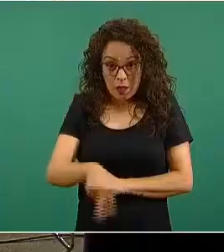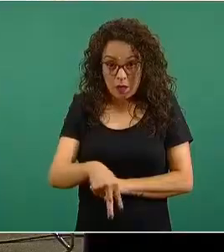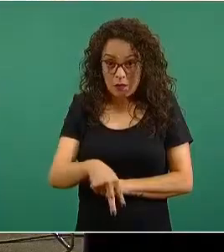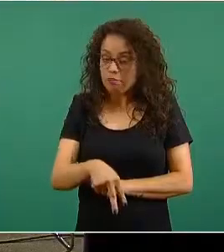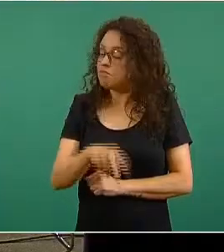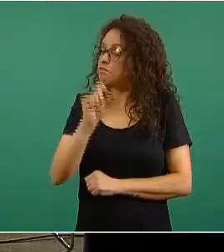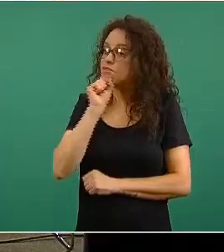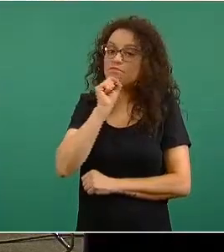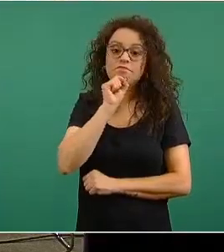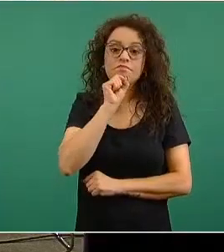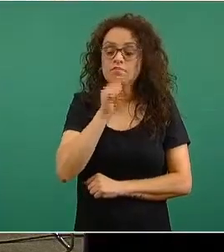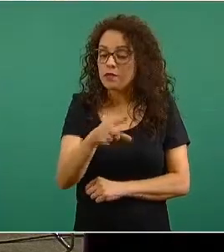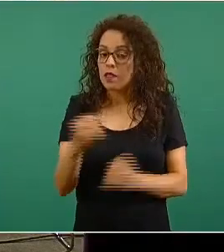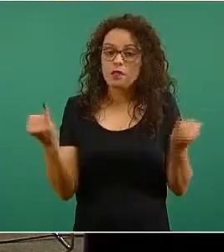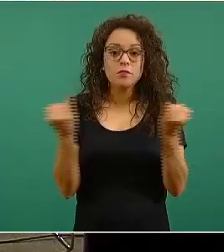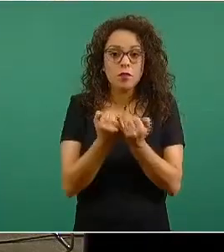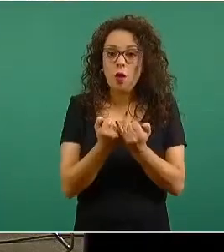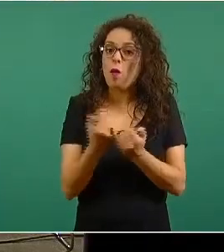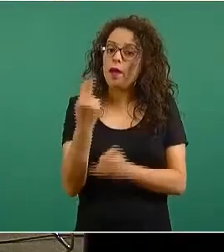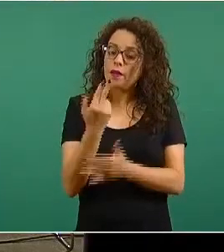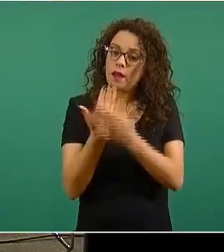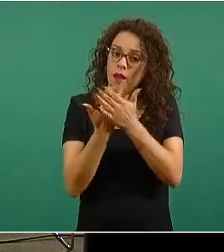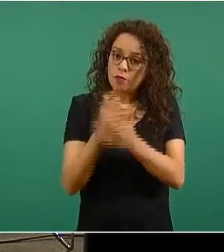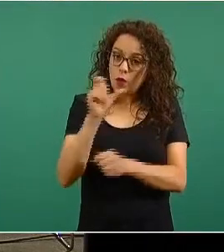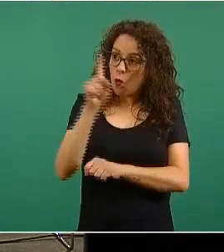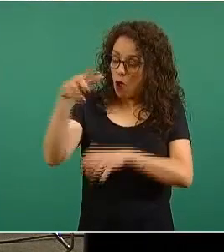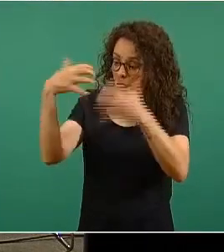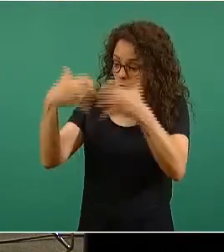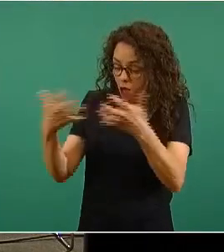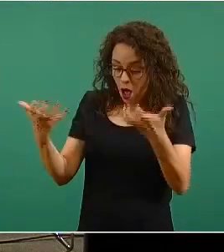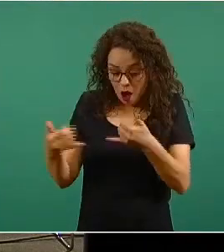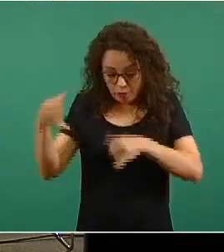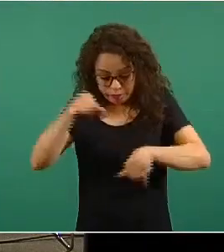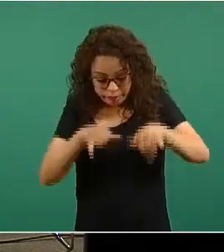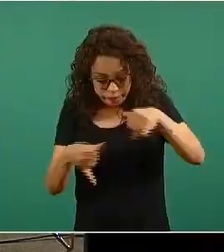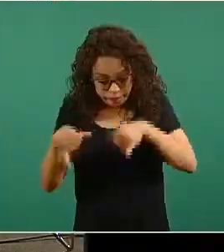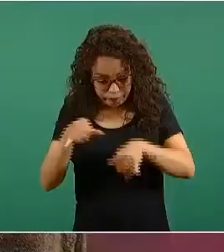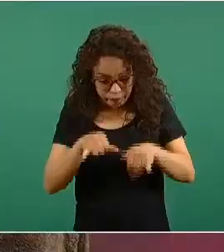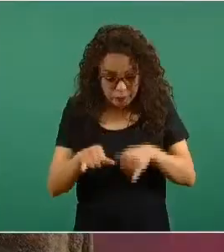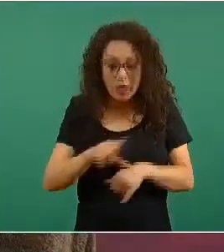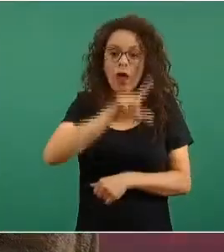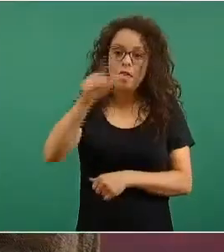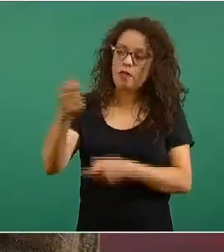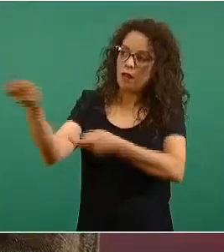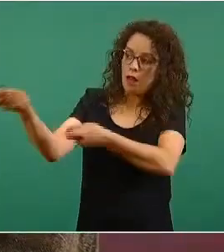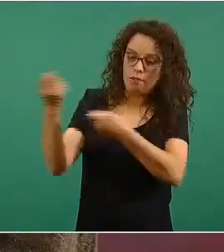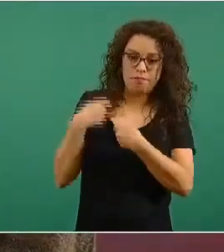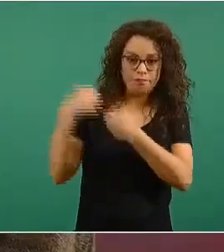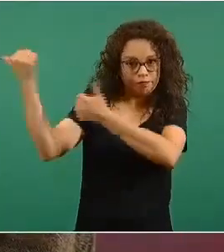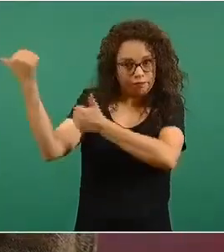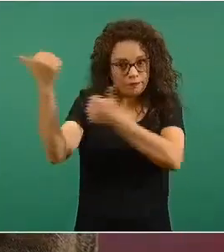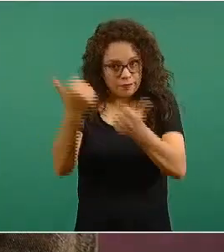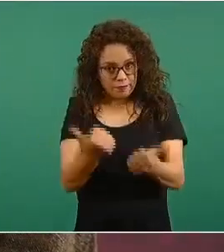a que se fabriquen y se entreguen. Esto pone unas condiciones peculiares porque la velocidad de uso de